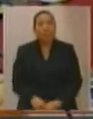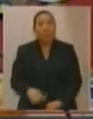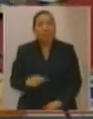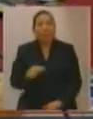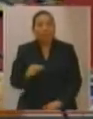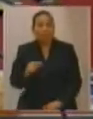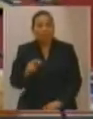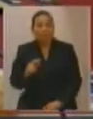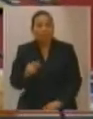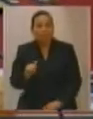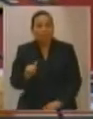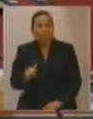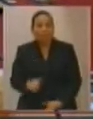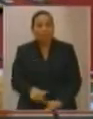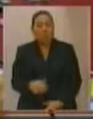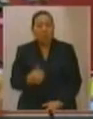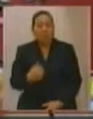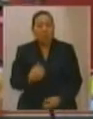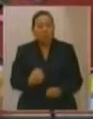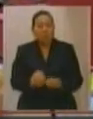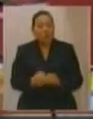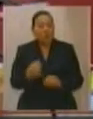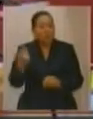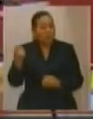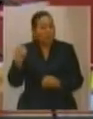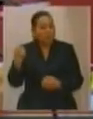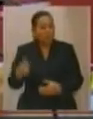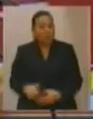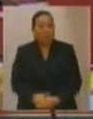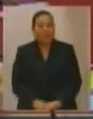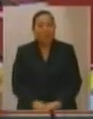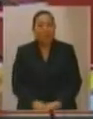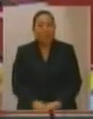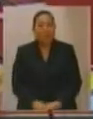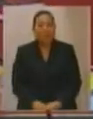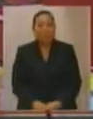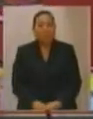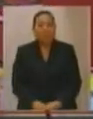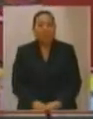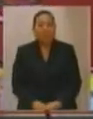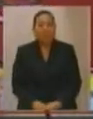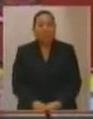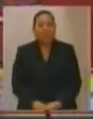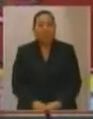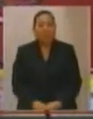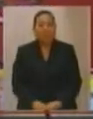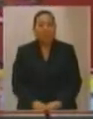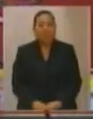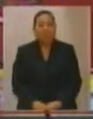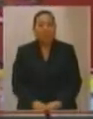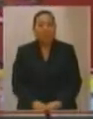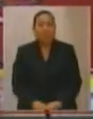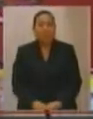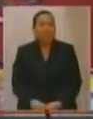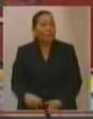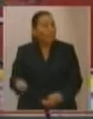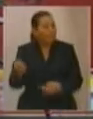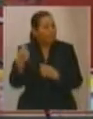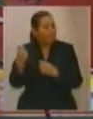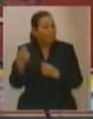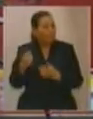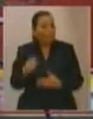gays ha sido a través de las personas que me atienden en una peluquería. Pues resulta que ahora algunos creen que al